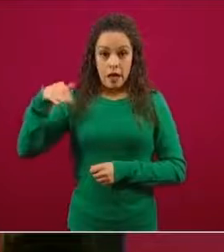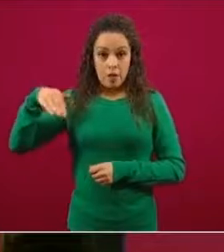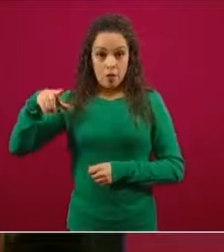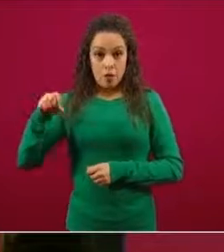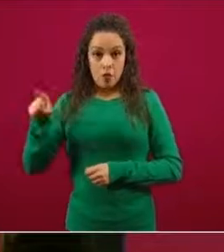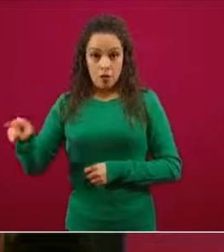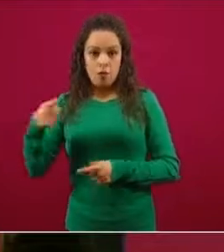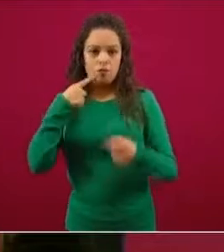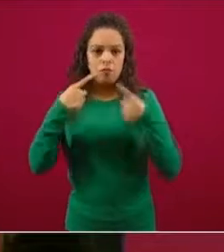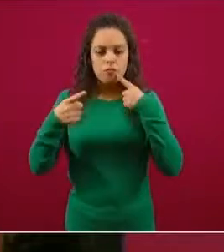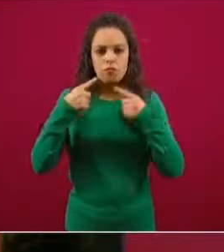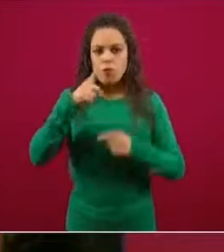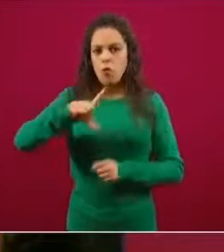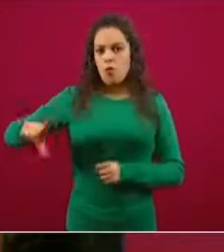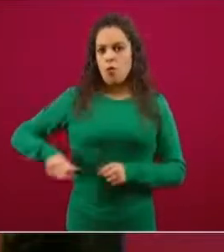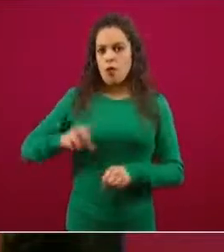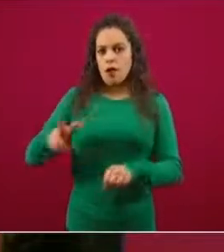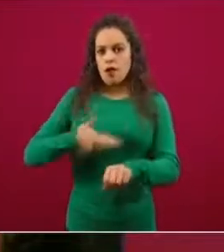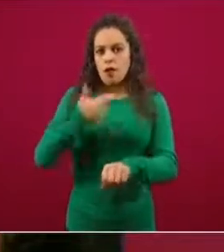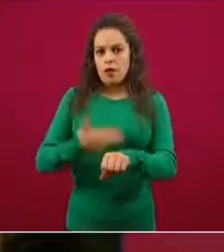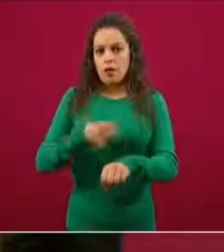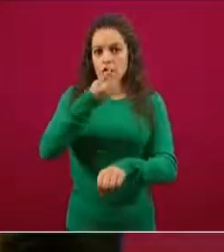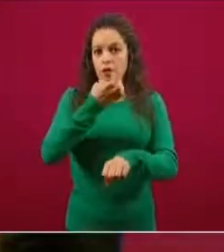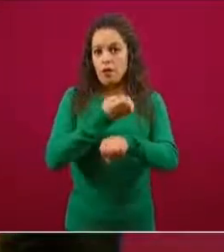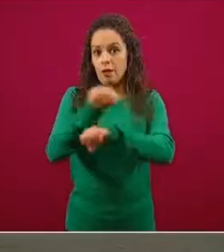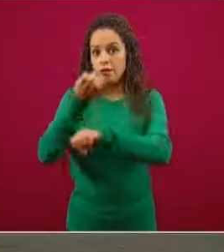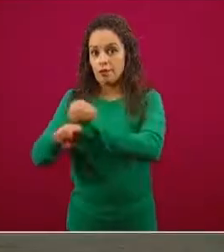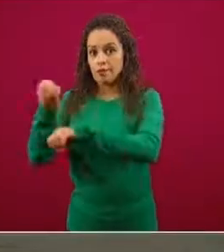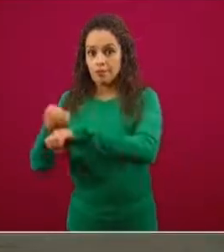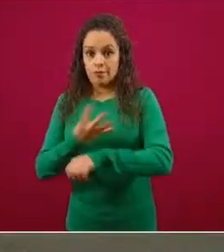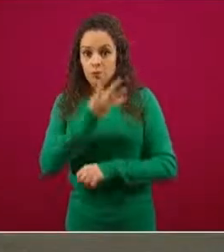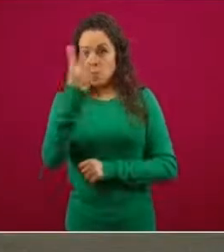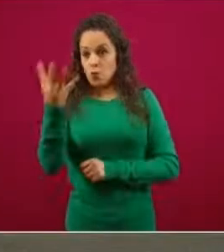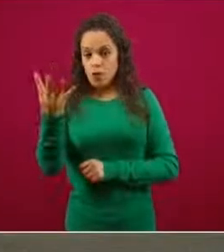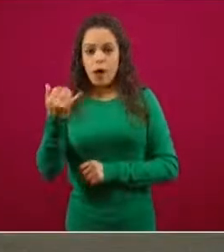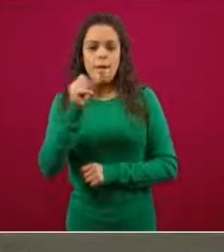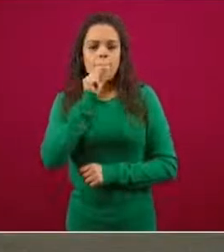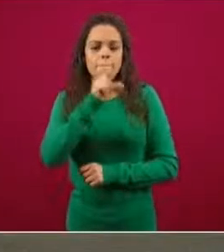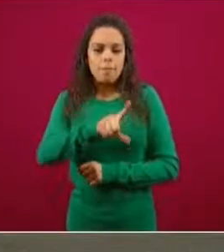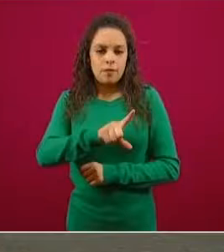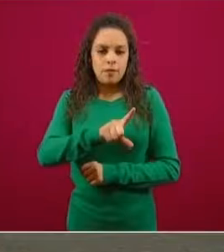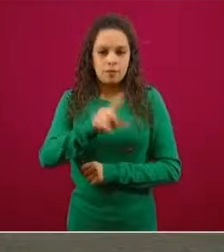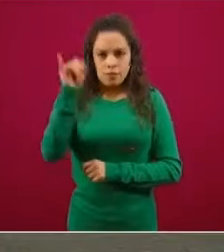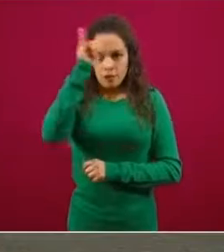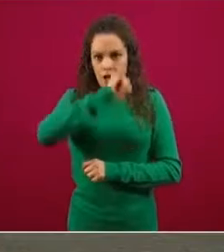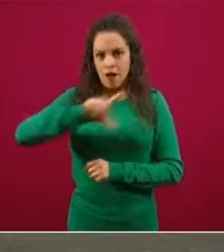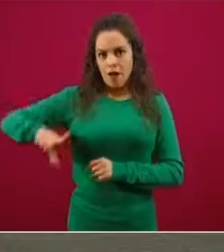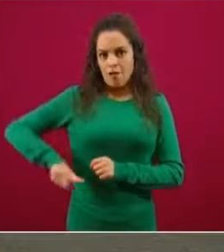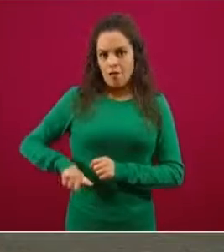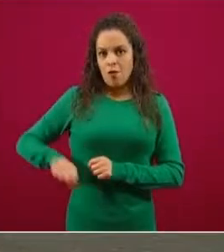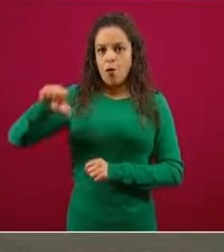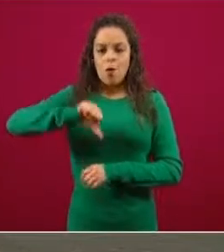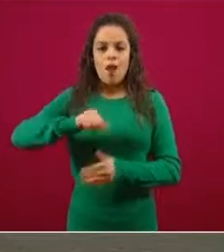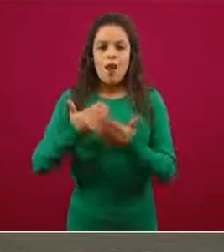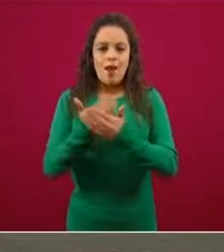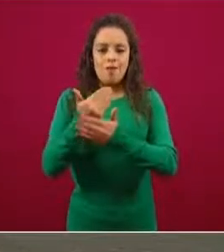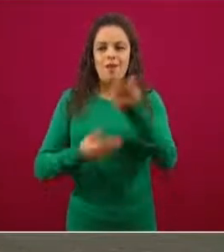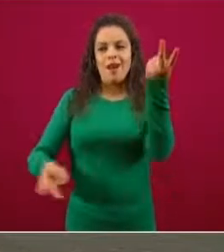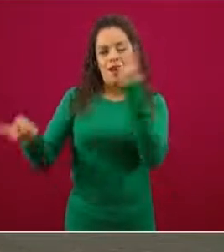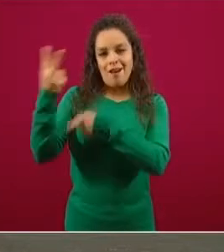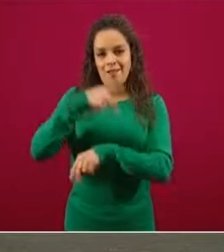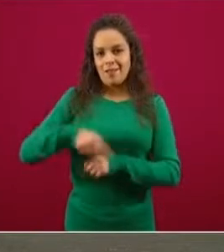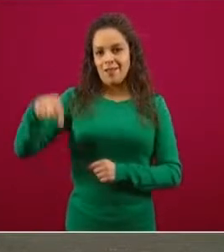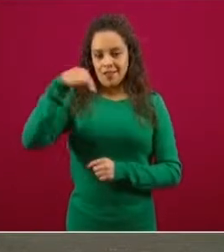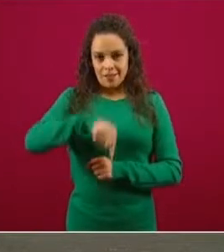gobernadores de los 4 estados restantes y obviamente con la jefa de gobierno, quien estuvo aquí esta mañana. Lo que